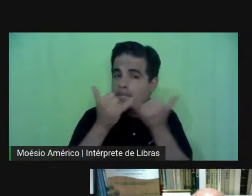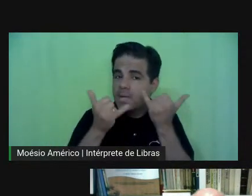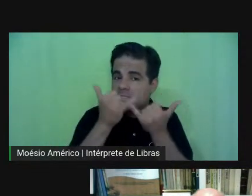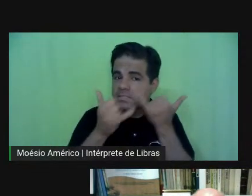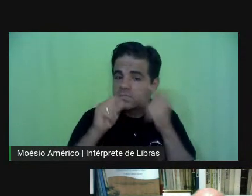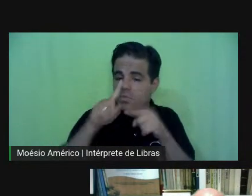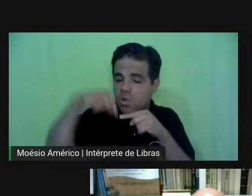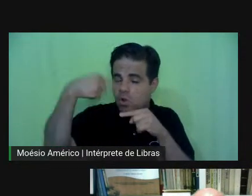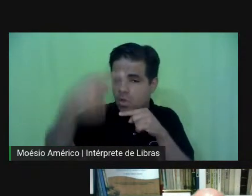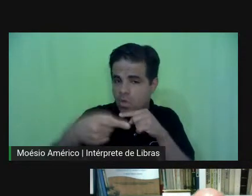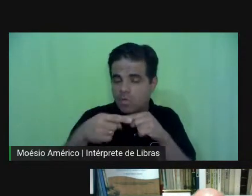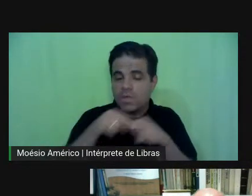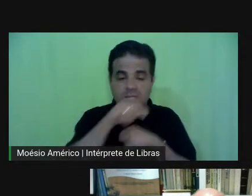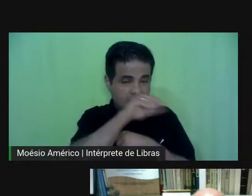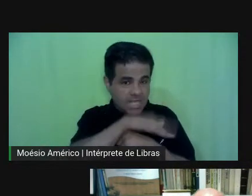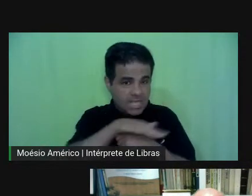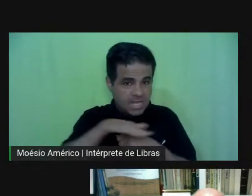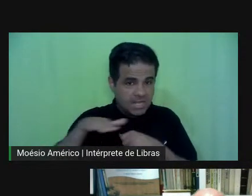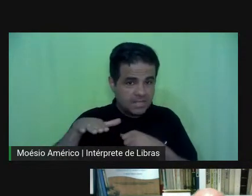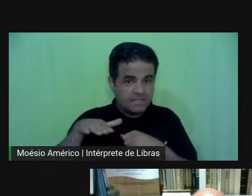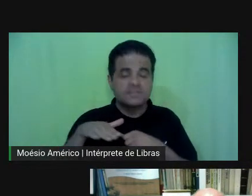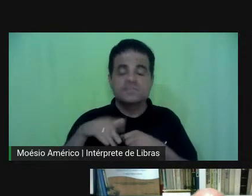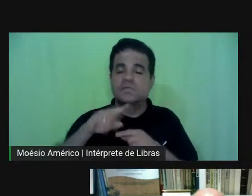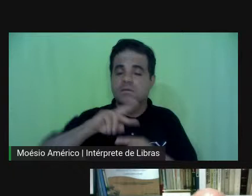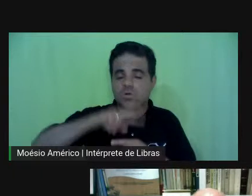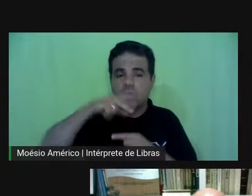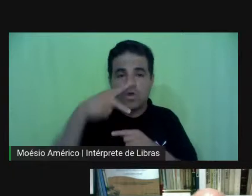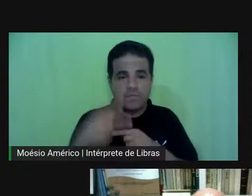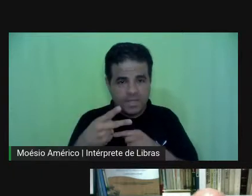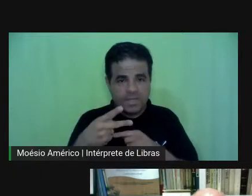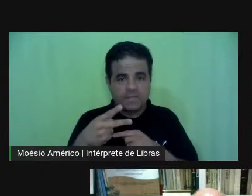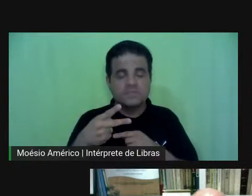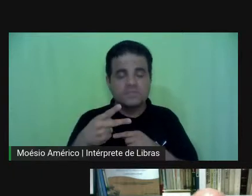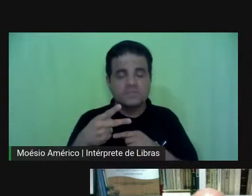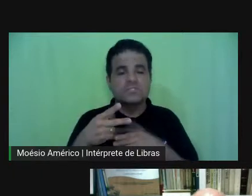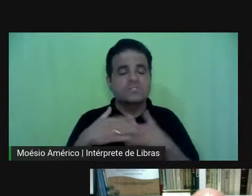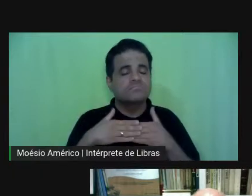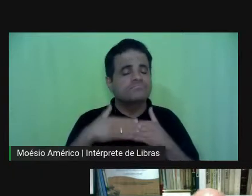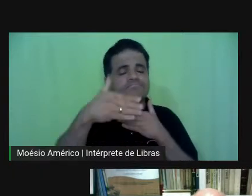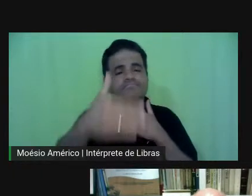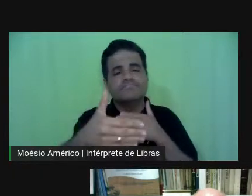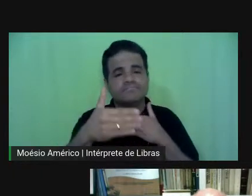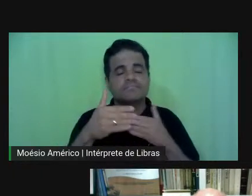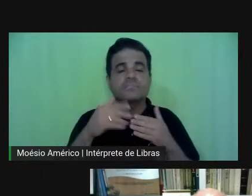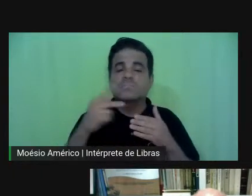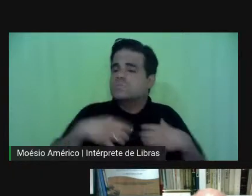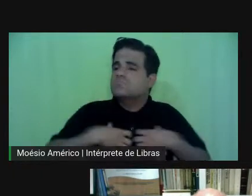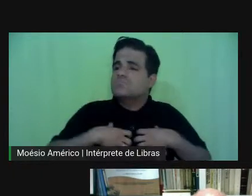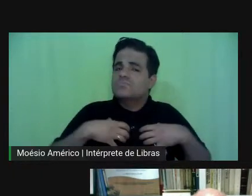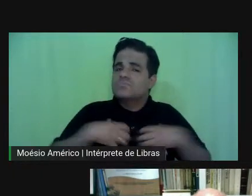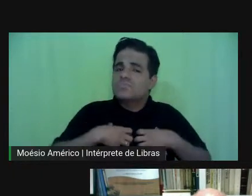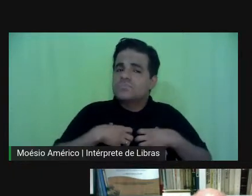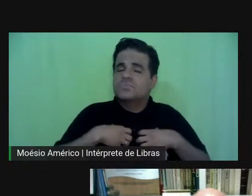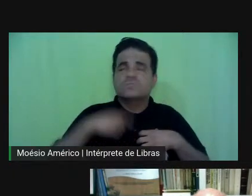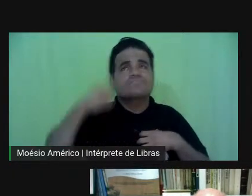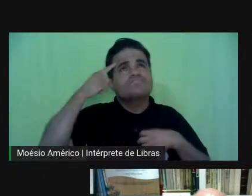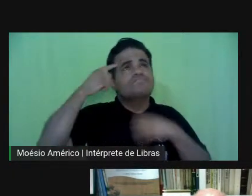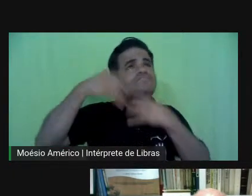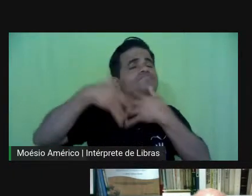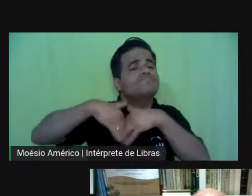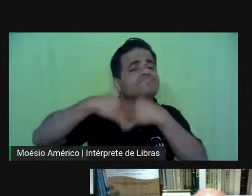esta crianza se convierte en pintor social o inconscientemente